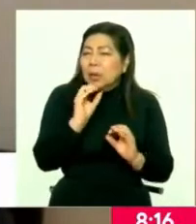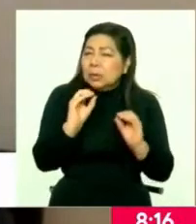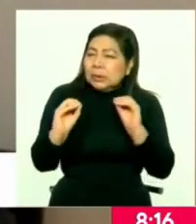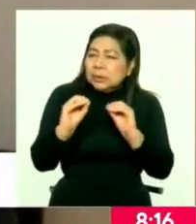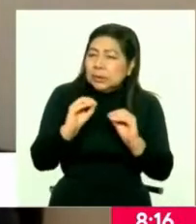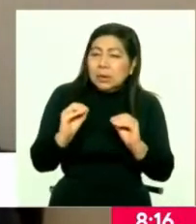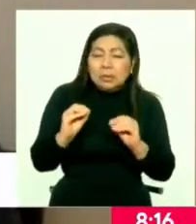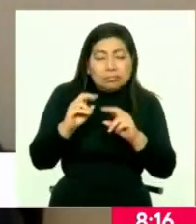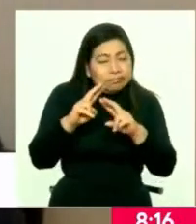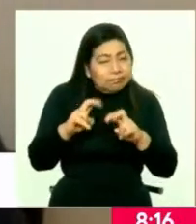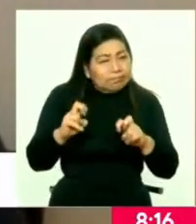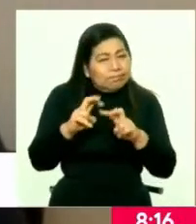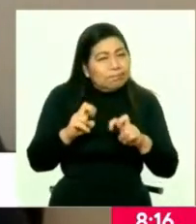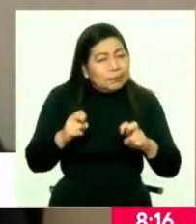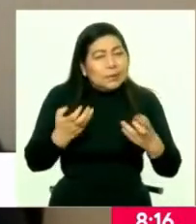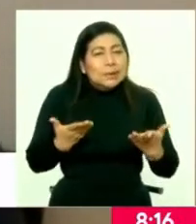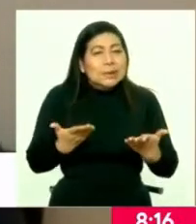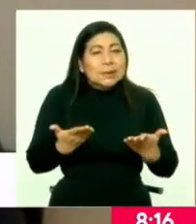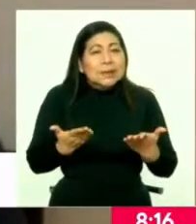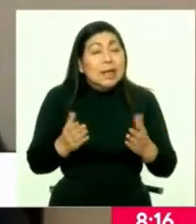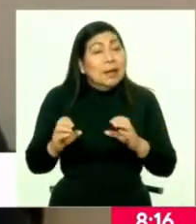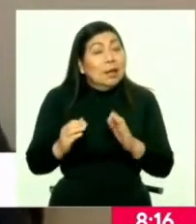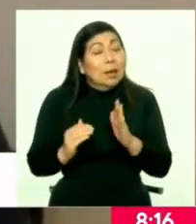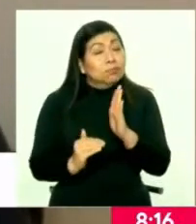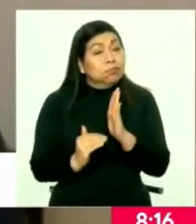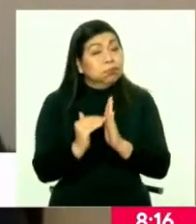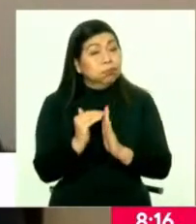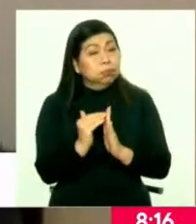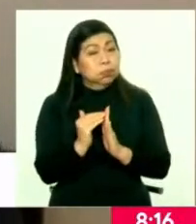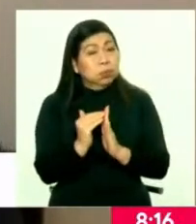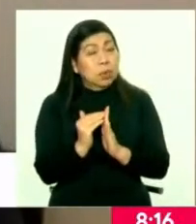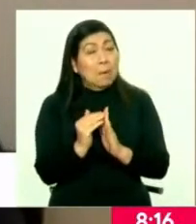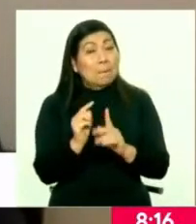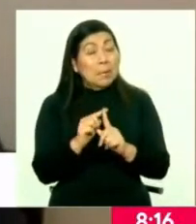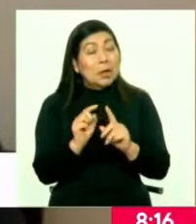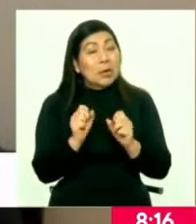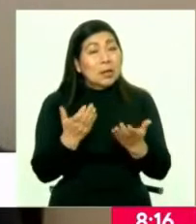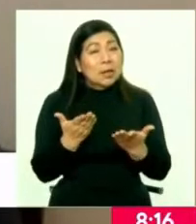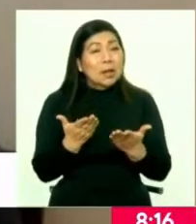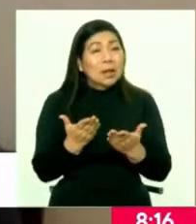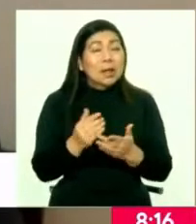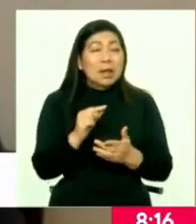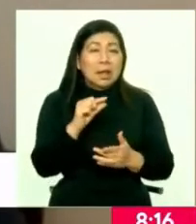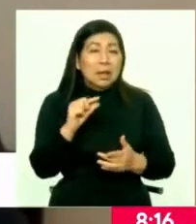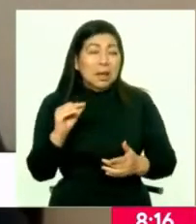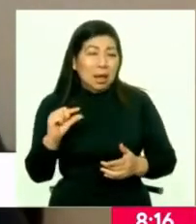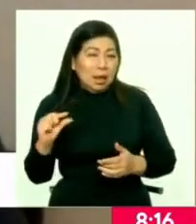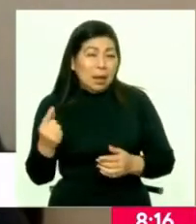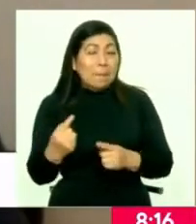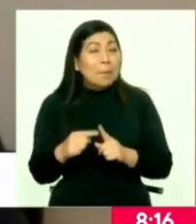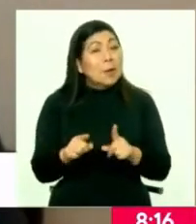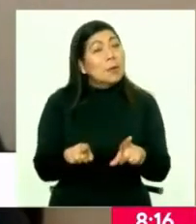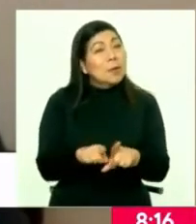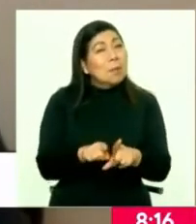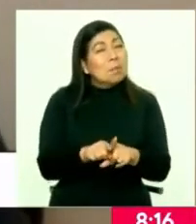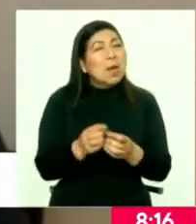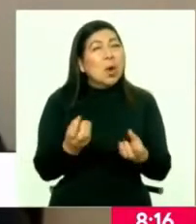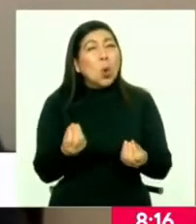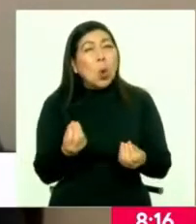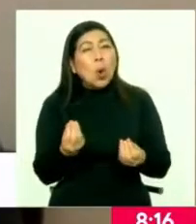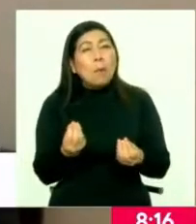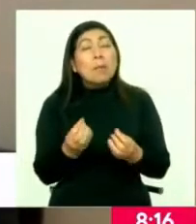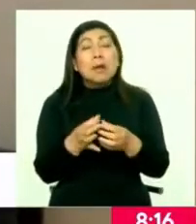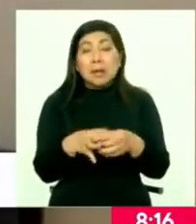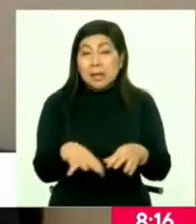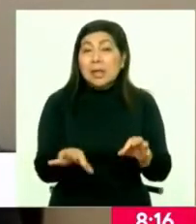que estas vacunas no solamente hagan desarrollar anticuerpos tipo IgG y IgM, sino también anticuerpos de